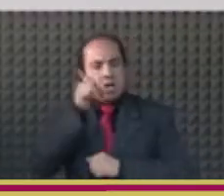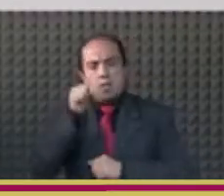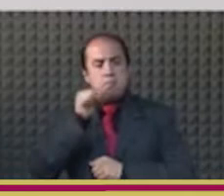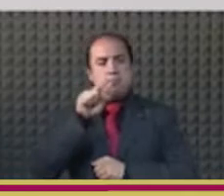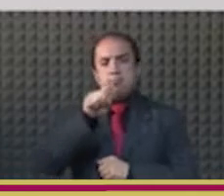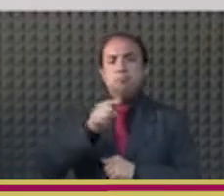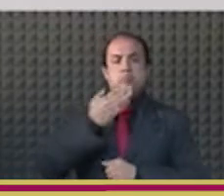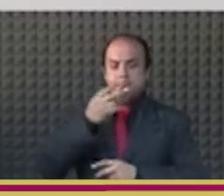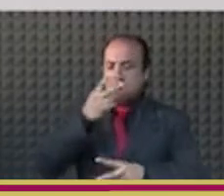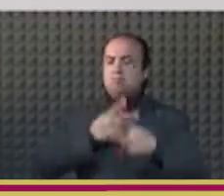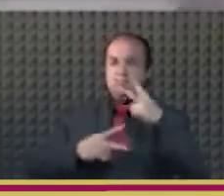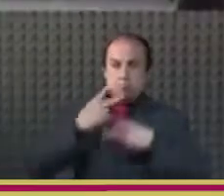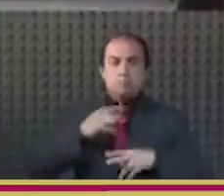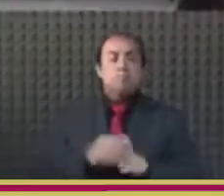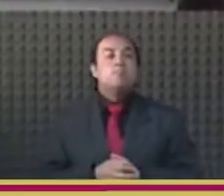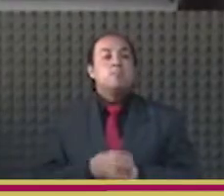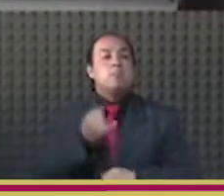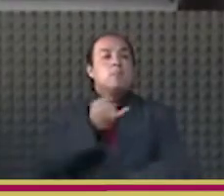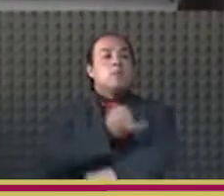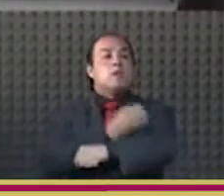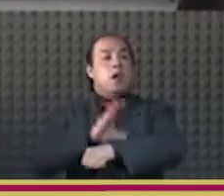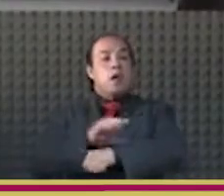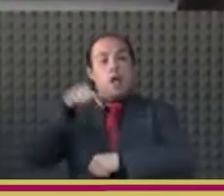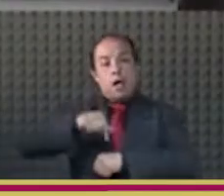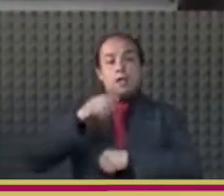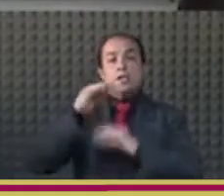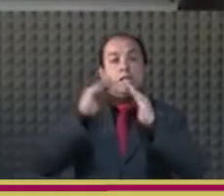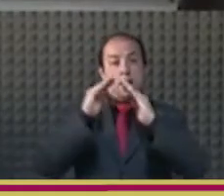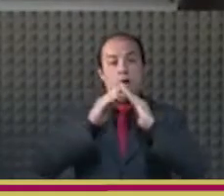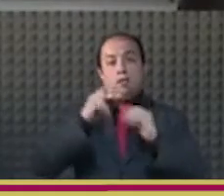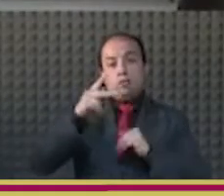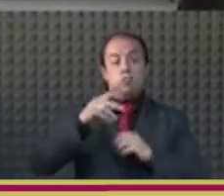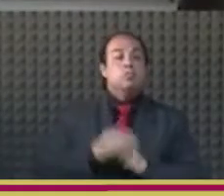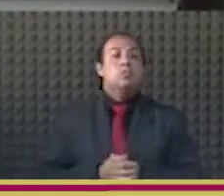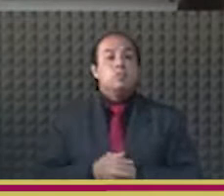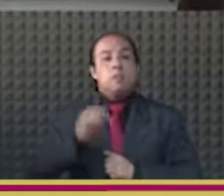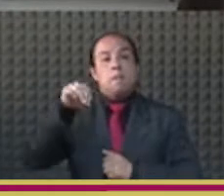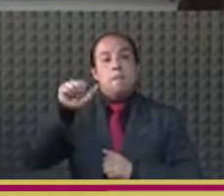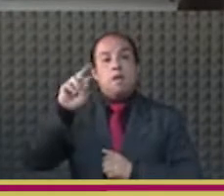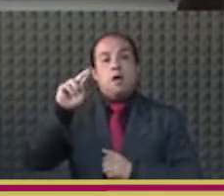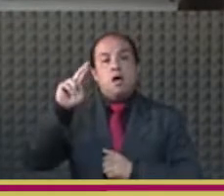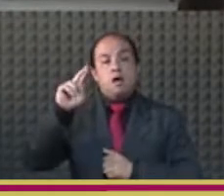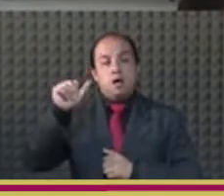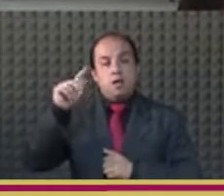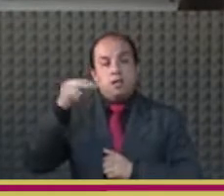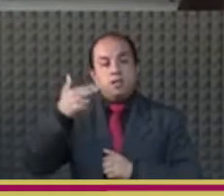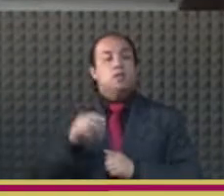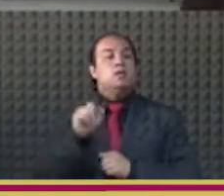bienvenido. Esta Calco es tu casa. Compañero Marat, también